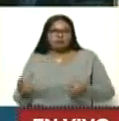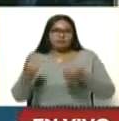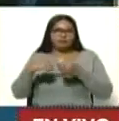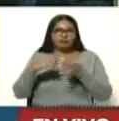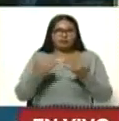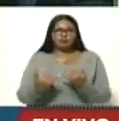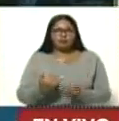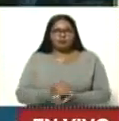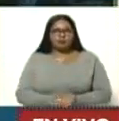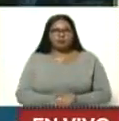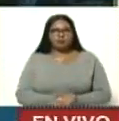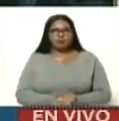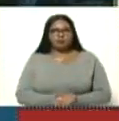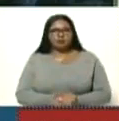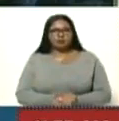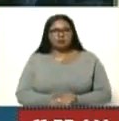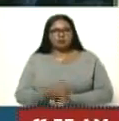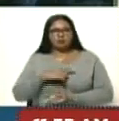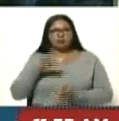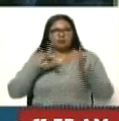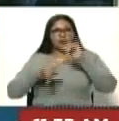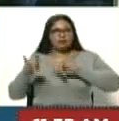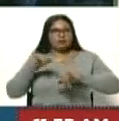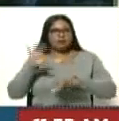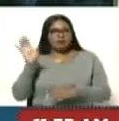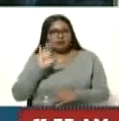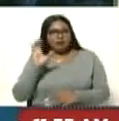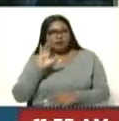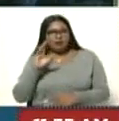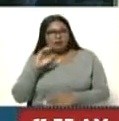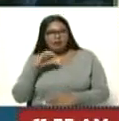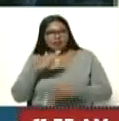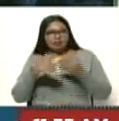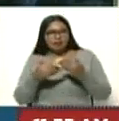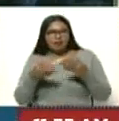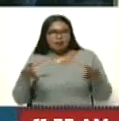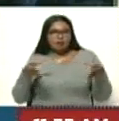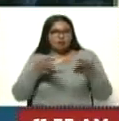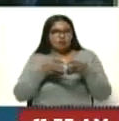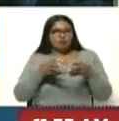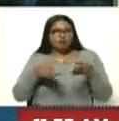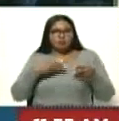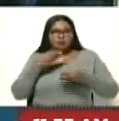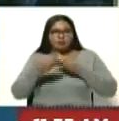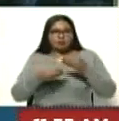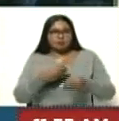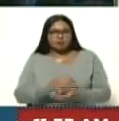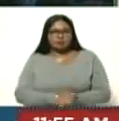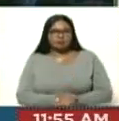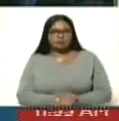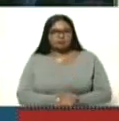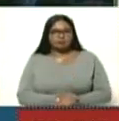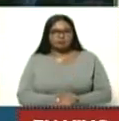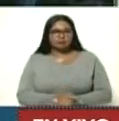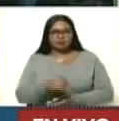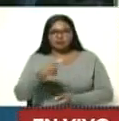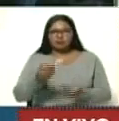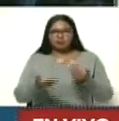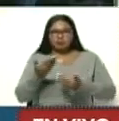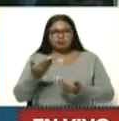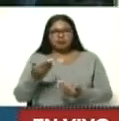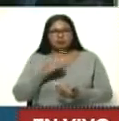cuenta nuestra querida capital Caracas para hacer esta reunión tan importante